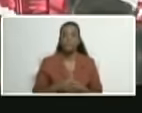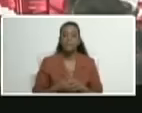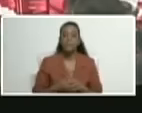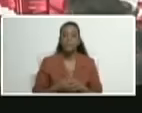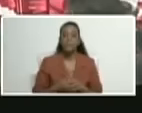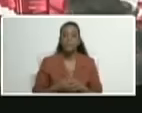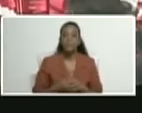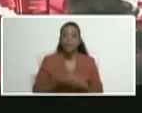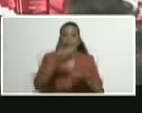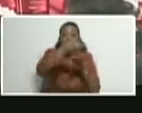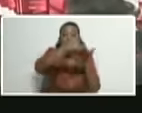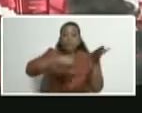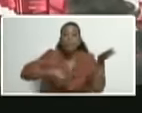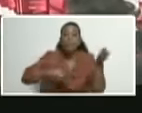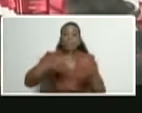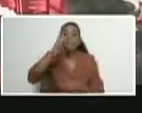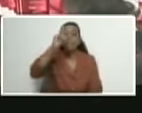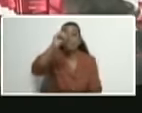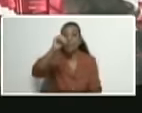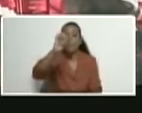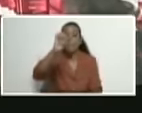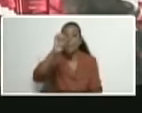Este memorándum de entendimiento